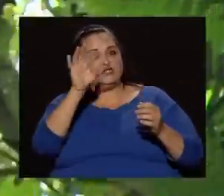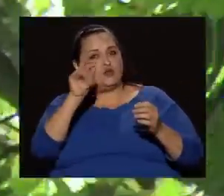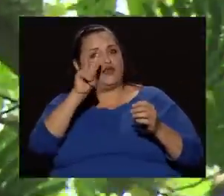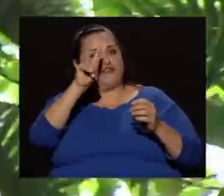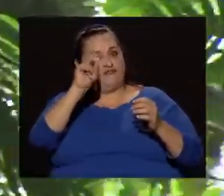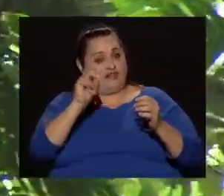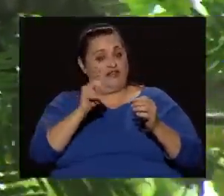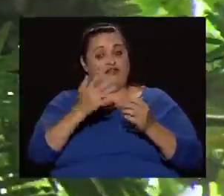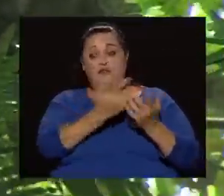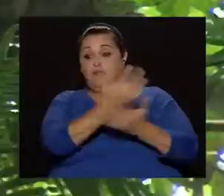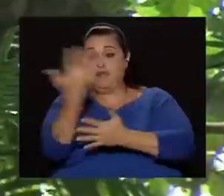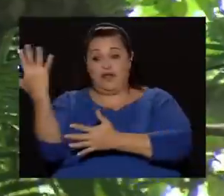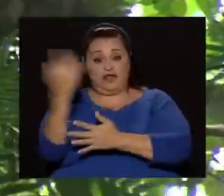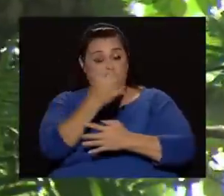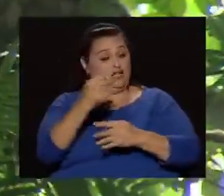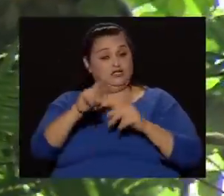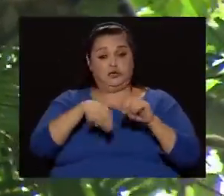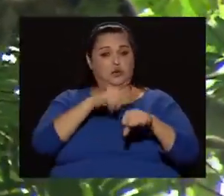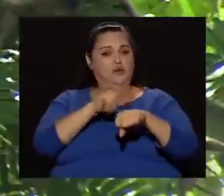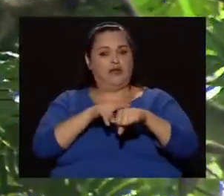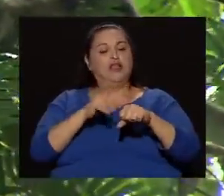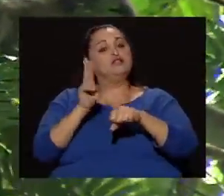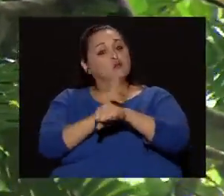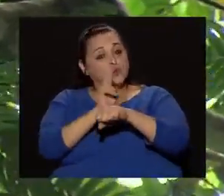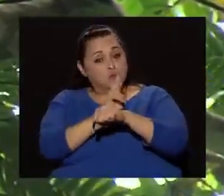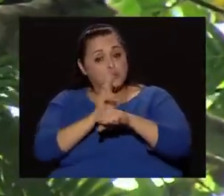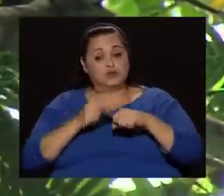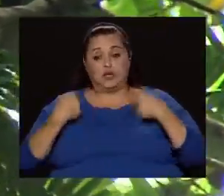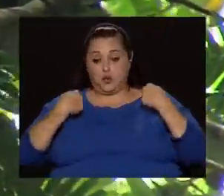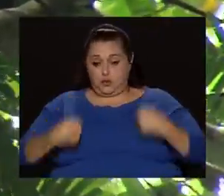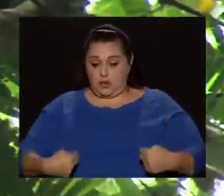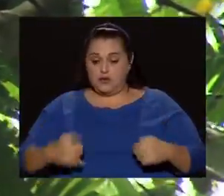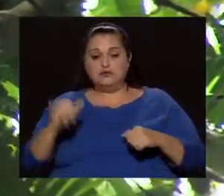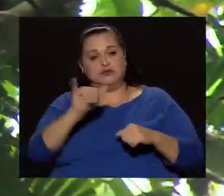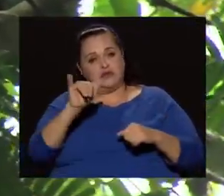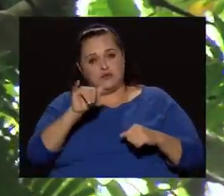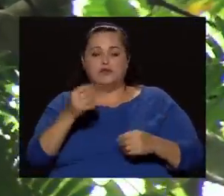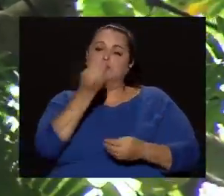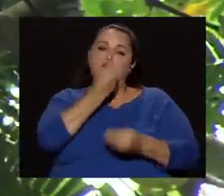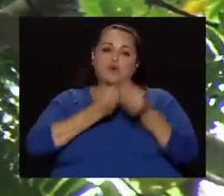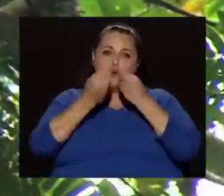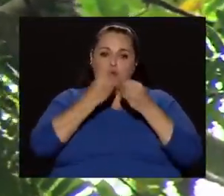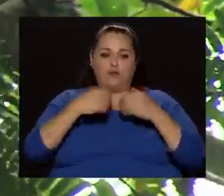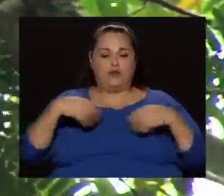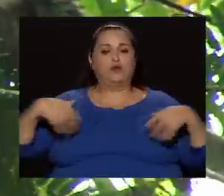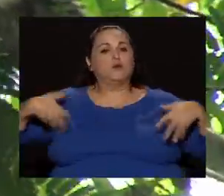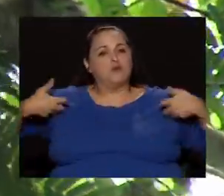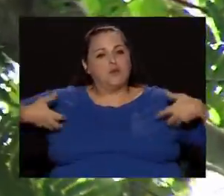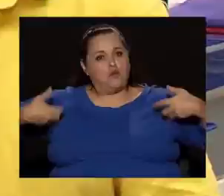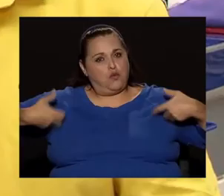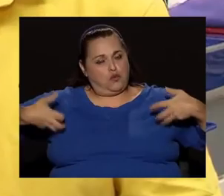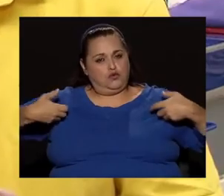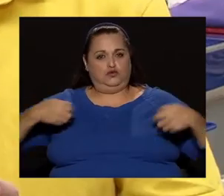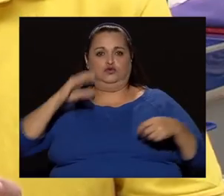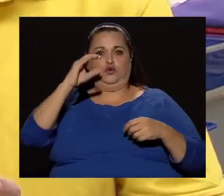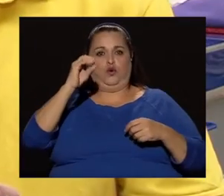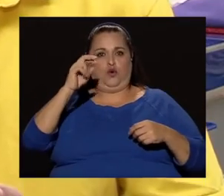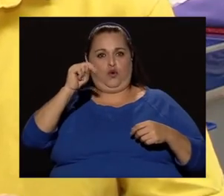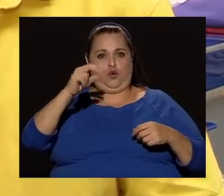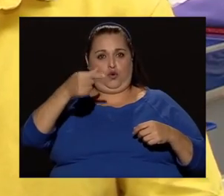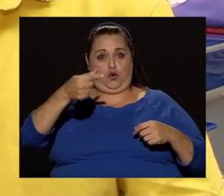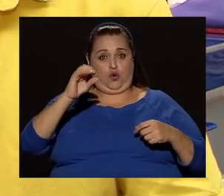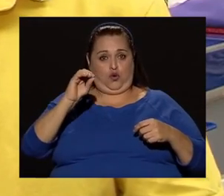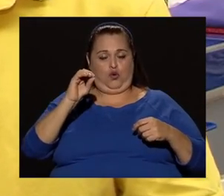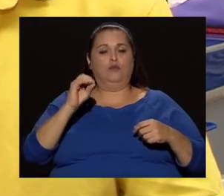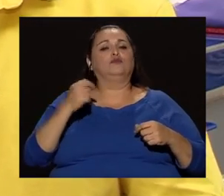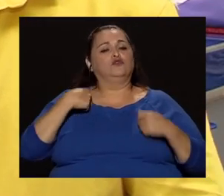son comunes, usadas por humanos y también ingeridas por los monos Congo. Nos interesaba esto